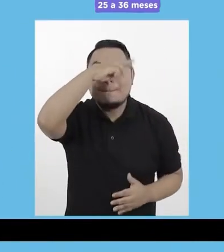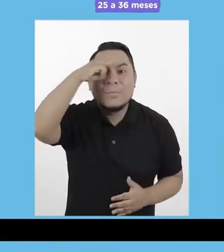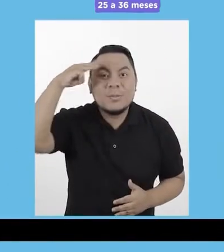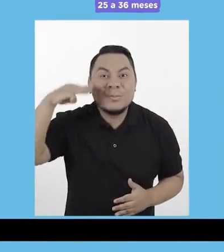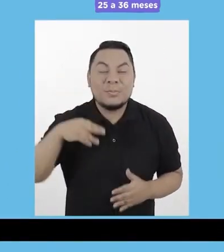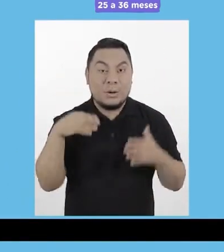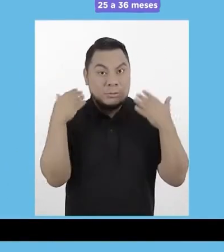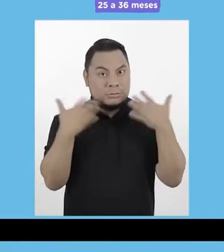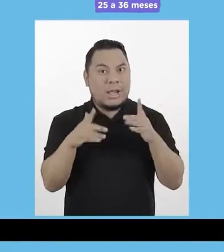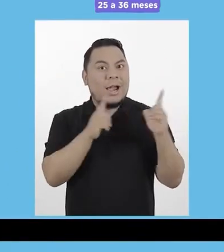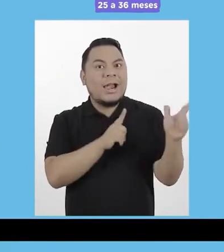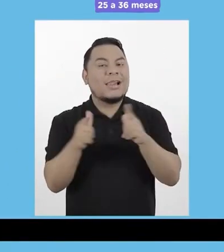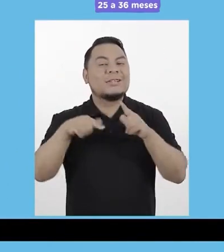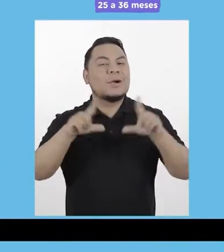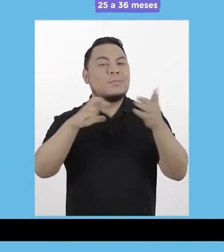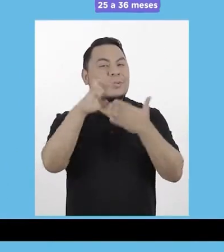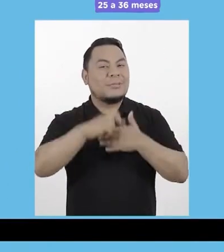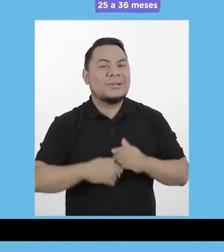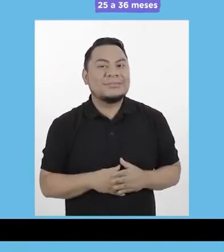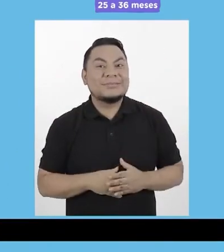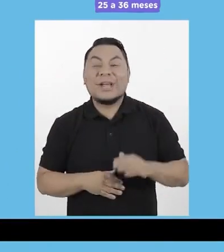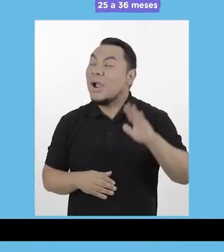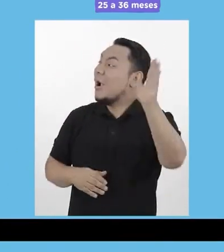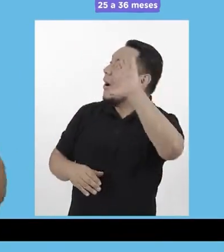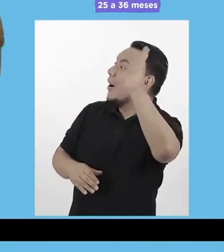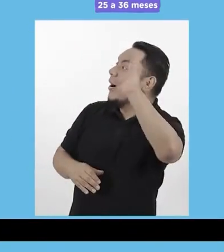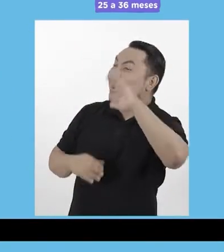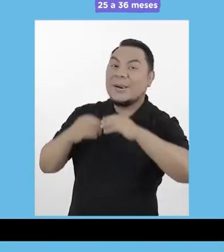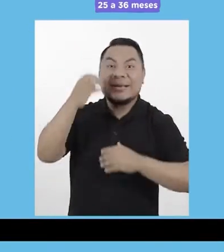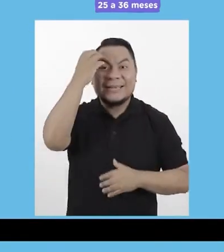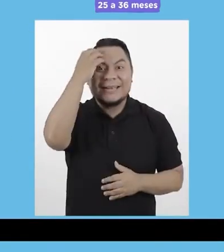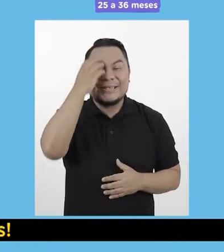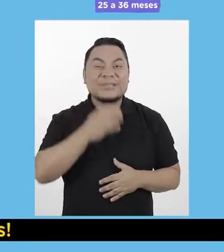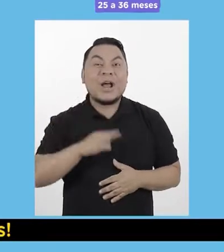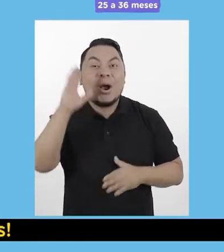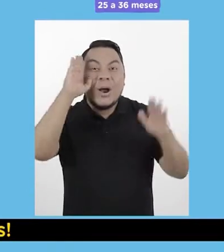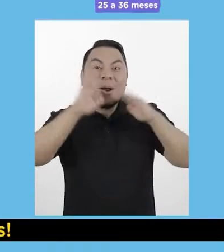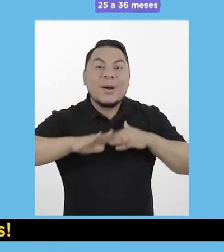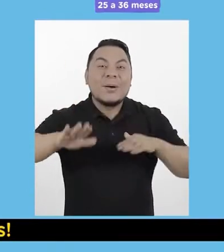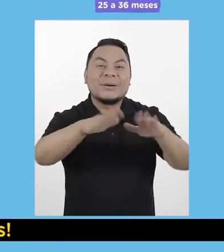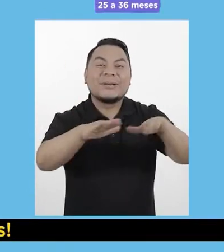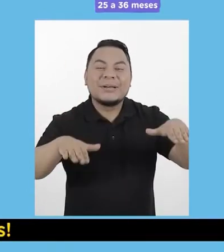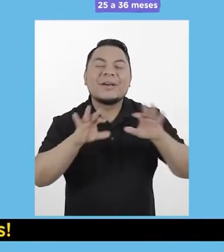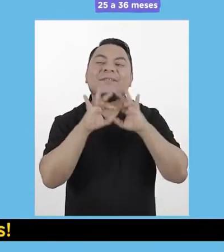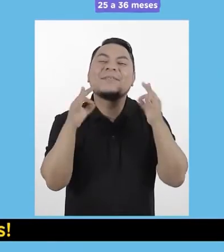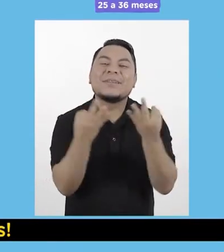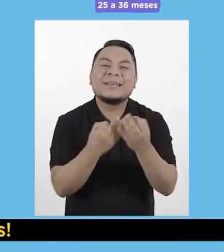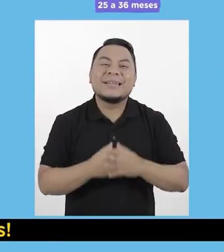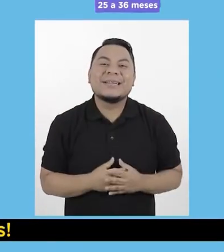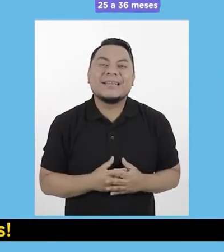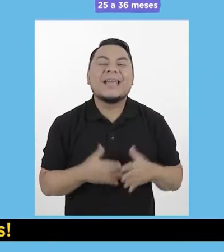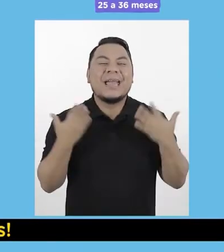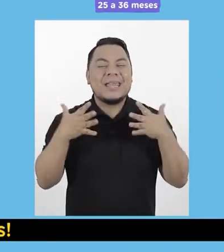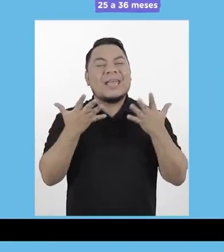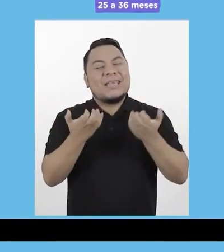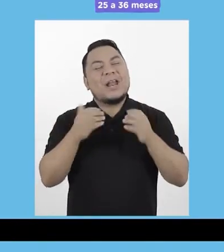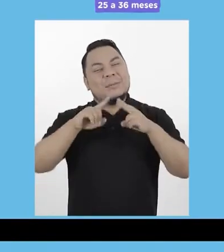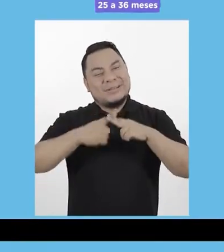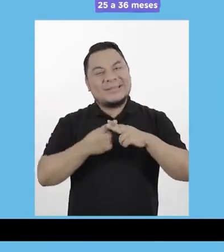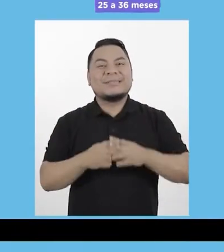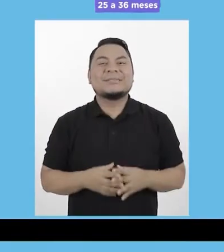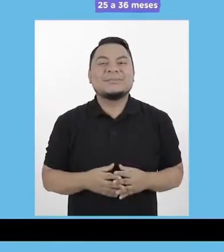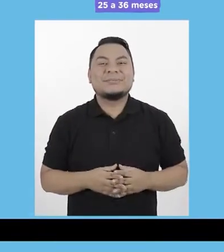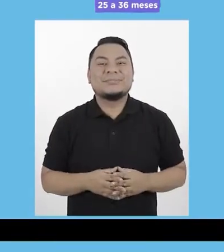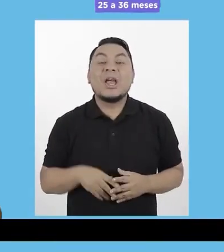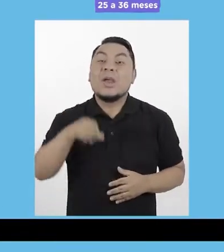¡Hola, hola, Moisés! ¿Listo para el programa? ¡Hola, Daniel! ¡Hola, chicas y chicos, familias! ¡Ya